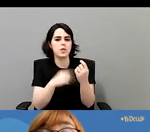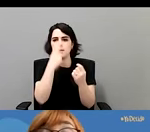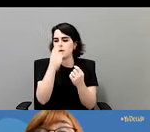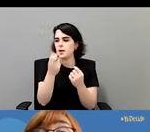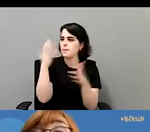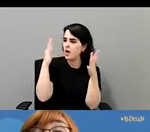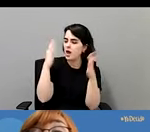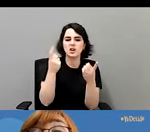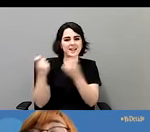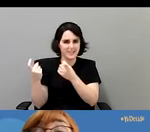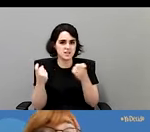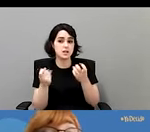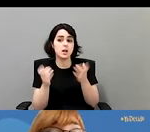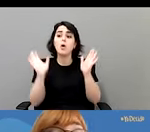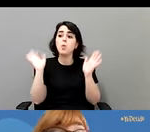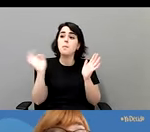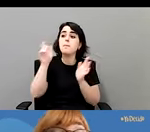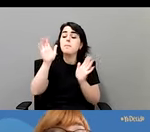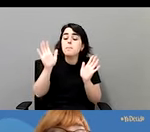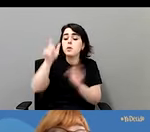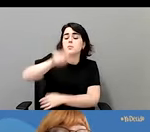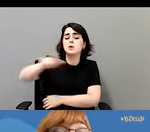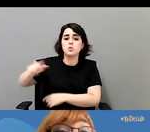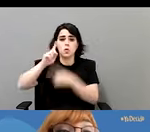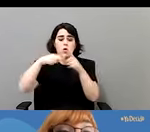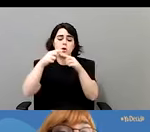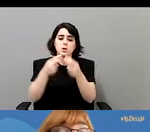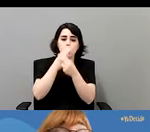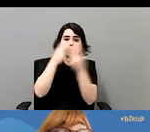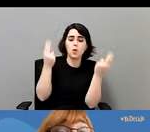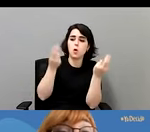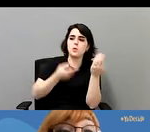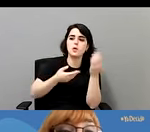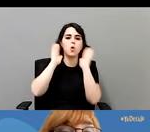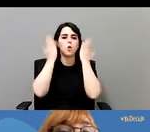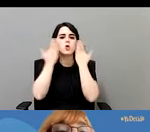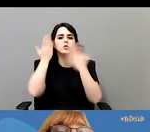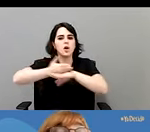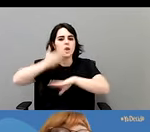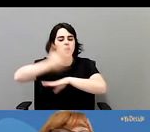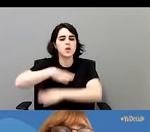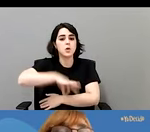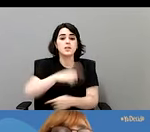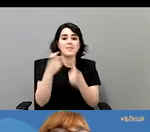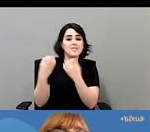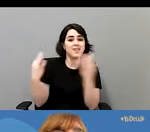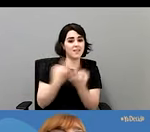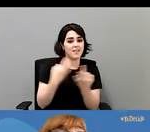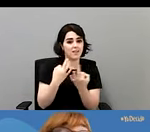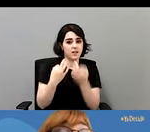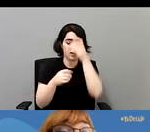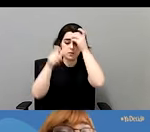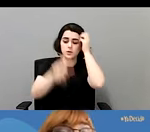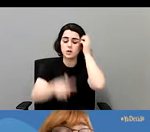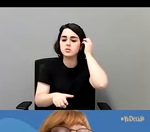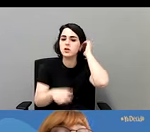manos y hay personas que para poder participar públicamente o para poder asistir a un congreso necesitan que alguien